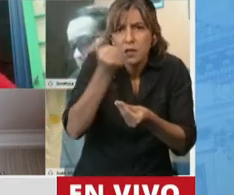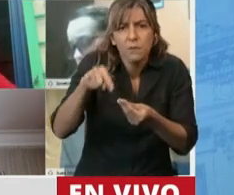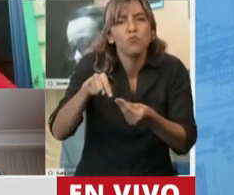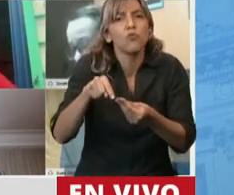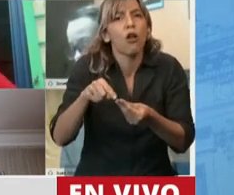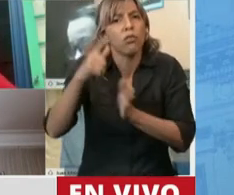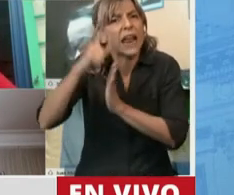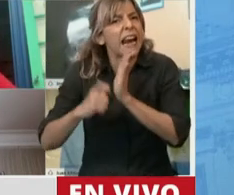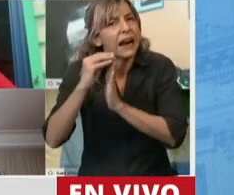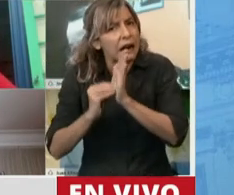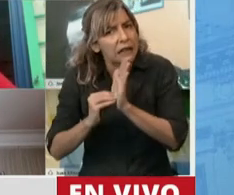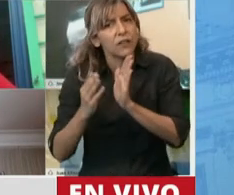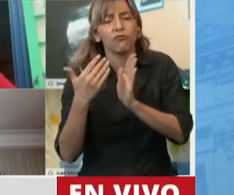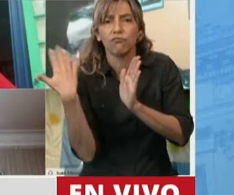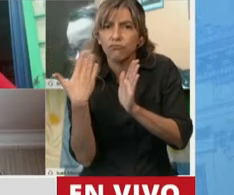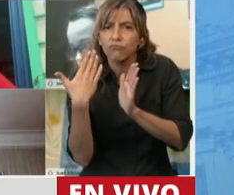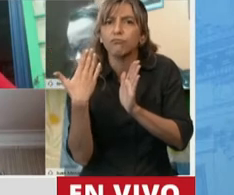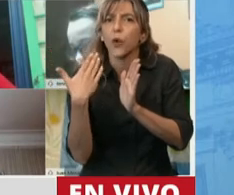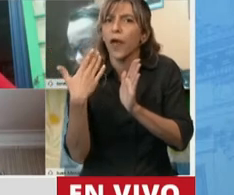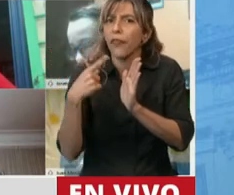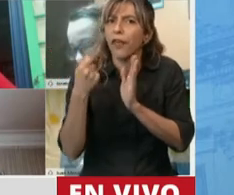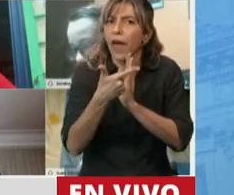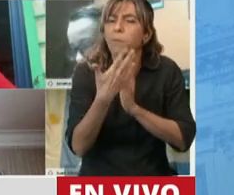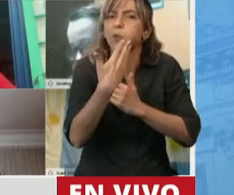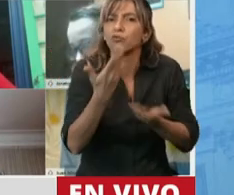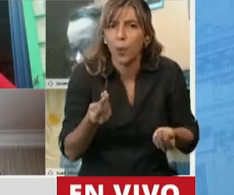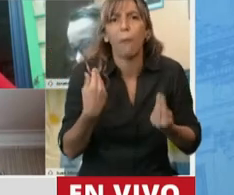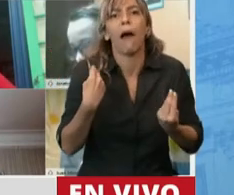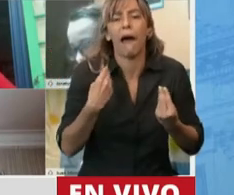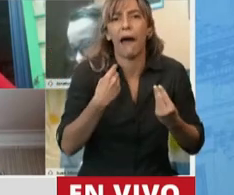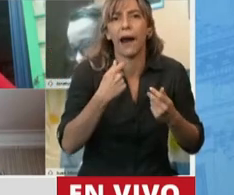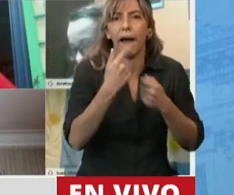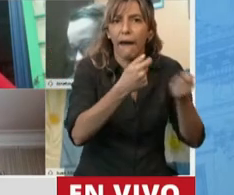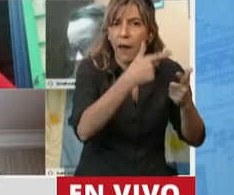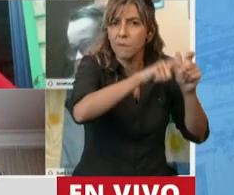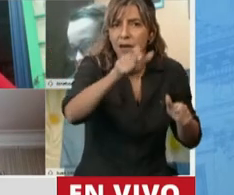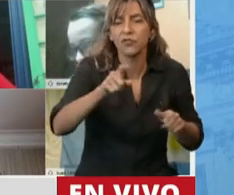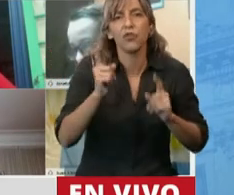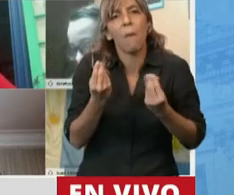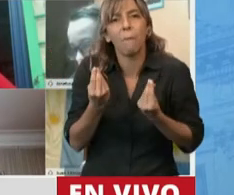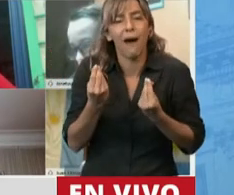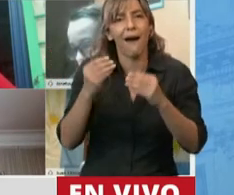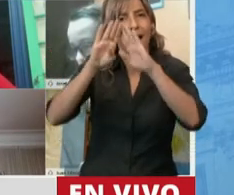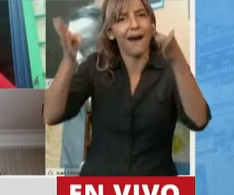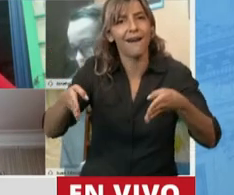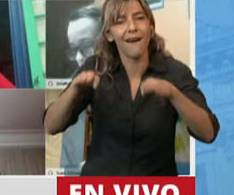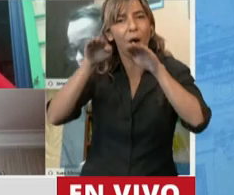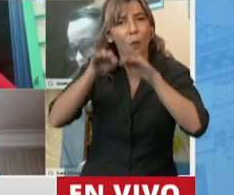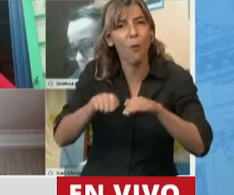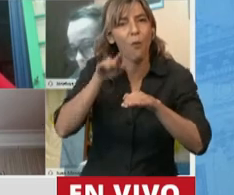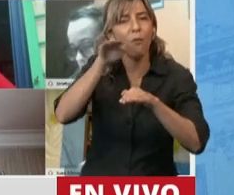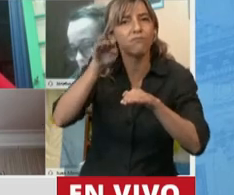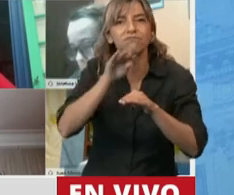haya disponibilidad, de que los bancos y los centros de hemoterapia sean los que se encarguen